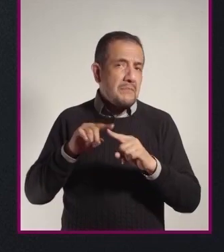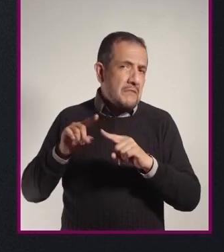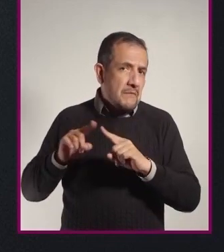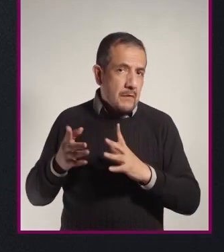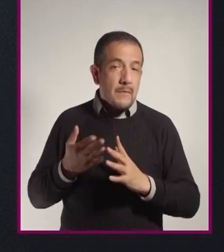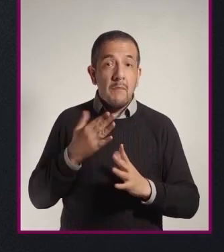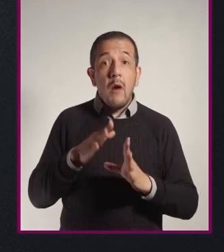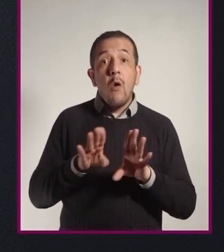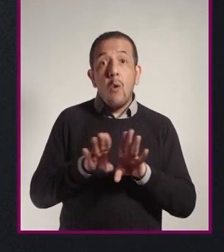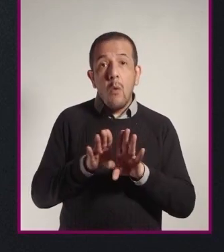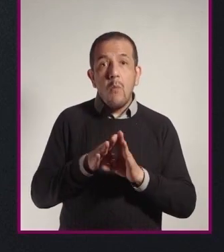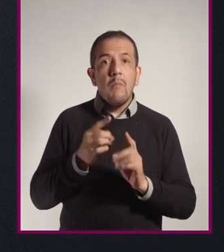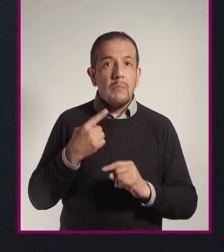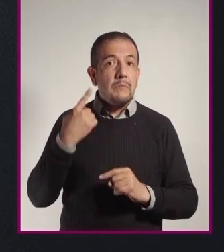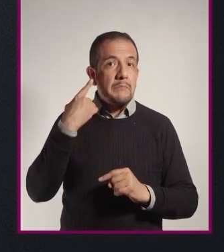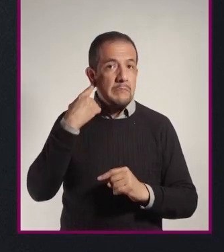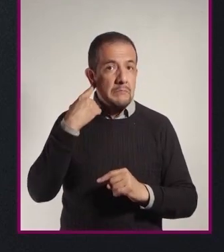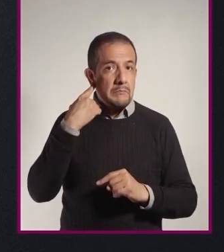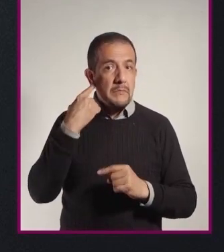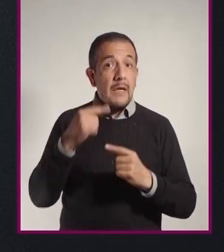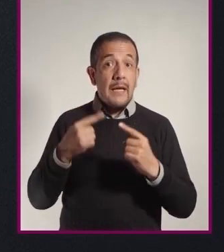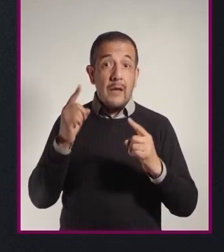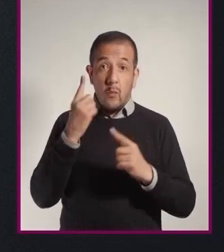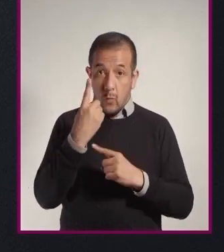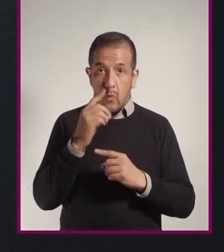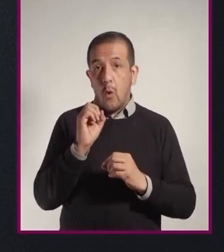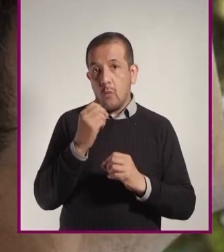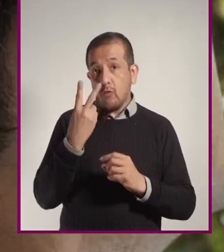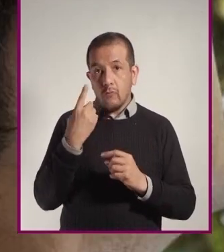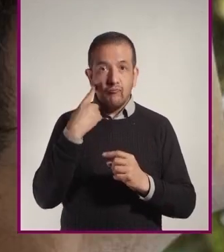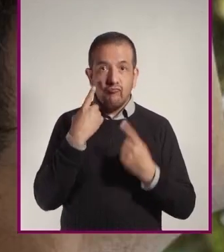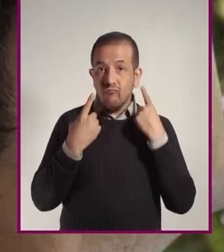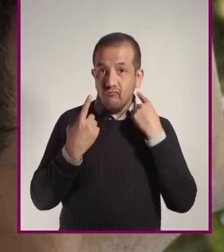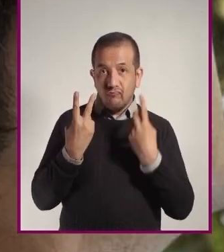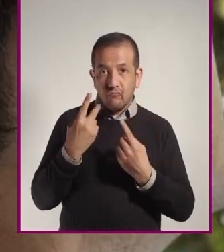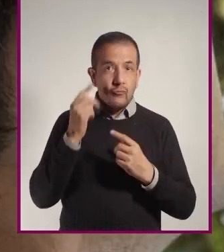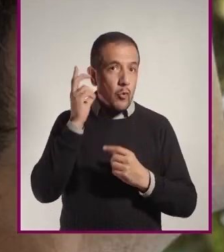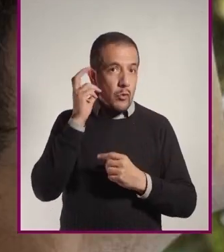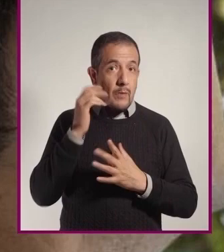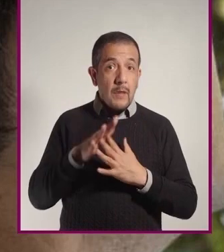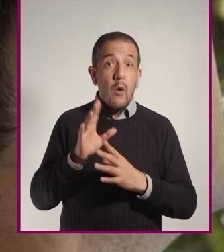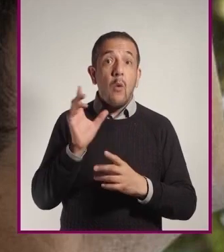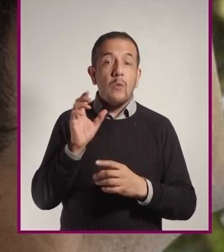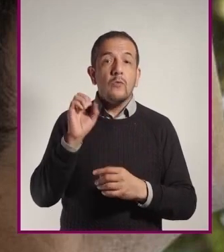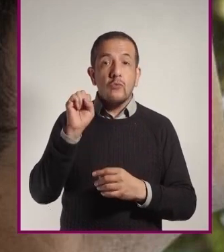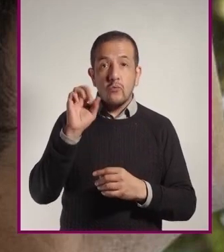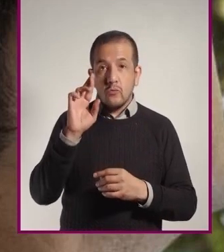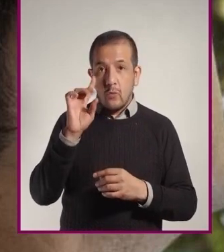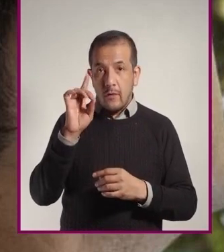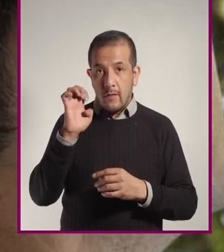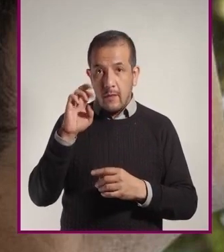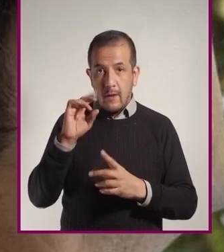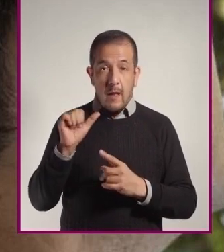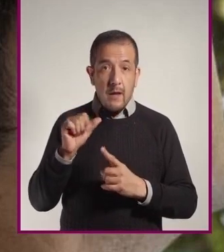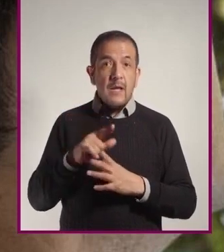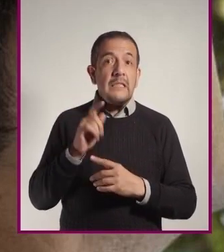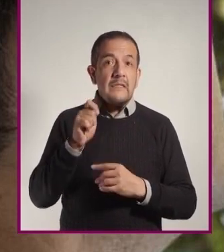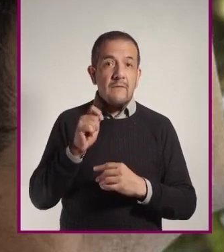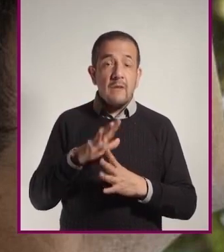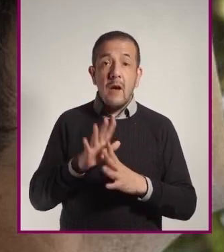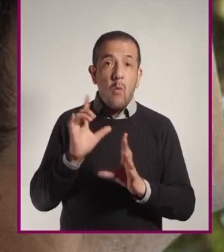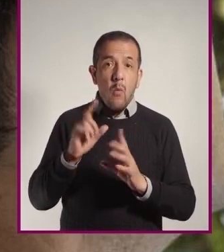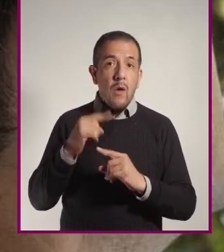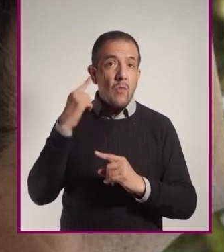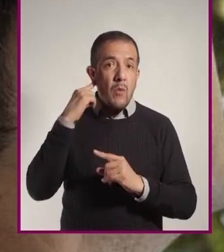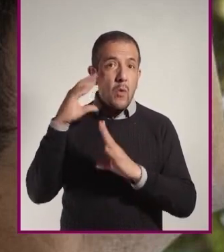esta afección puede presentarse en uno o en ambos oídos. Lo que conocemos como sordera implica pérdida auditiva